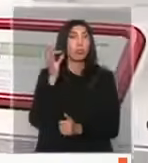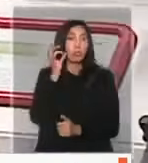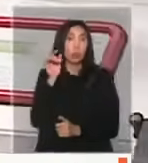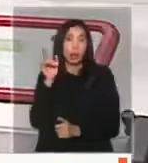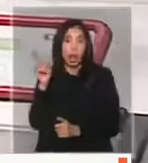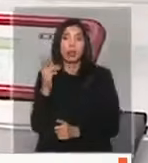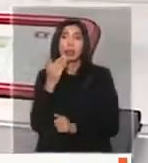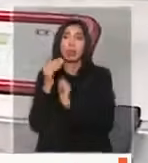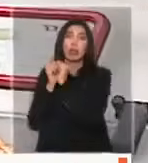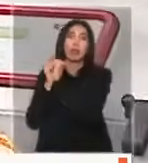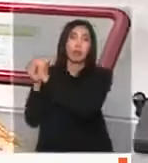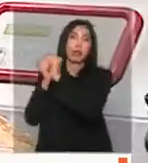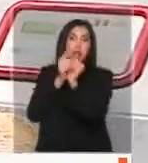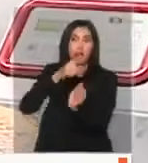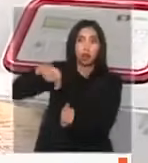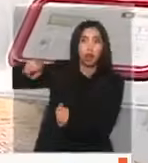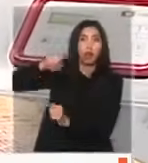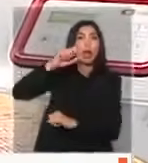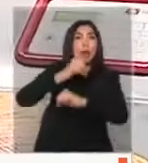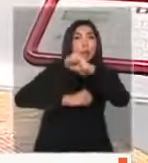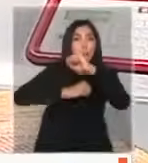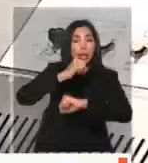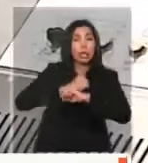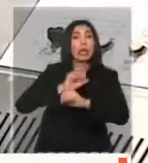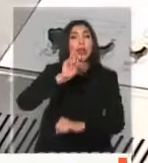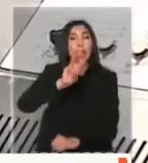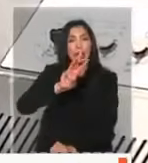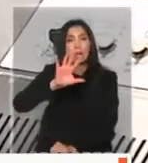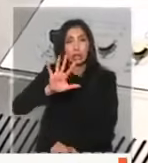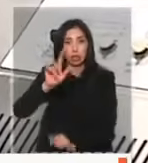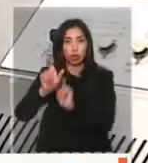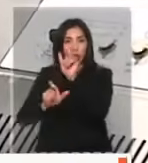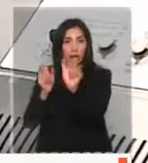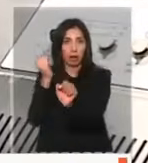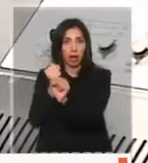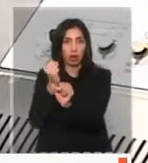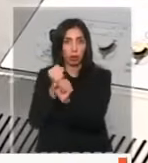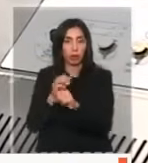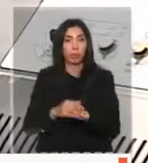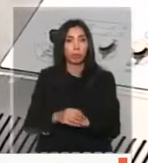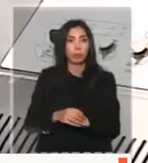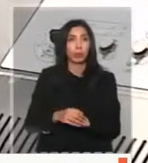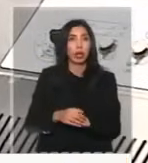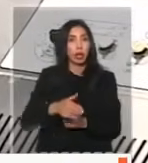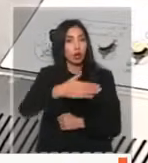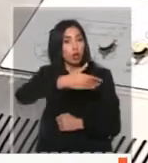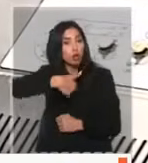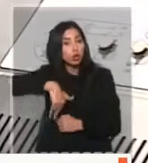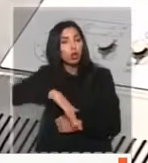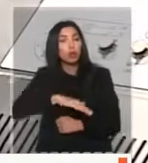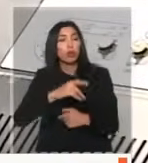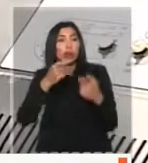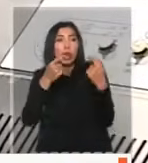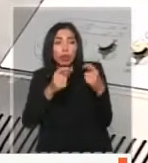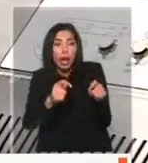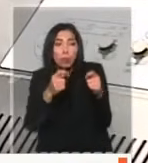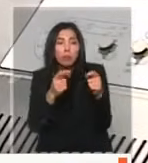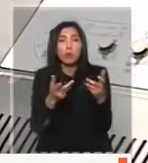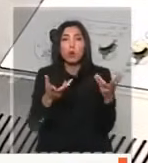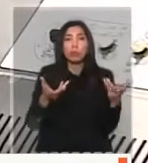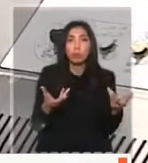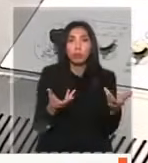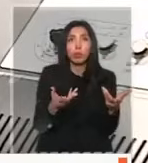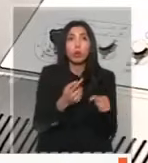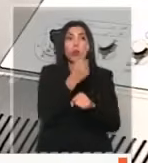de sus compañeros. En la empresa son 35. Estamos buscando la manera de obviamente darle esa hora